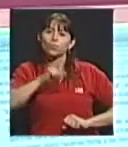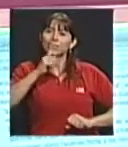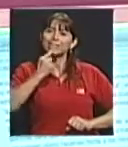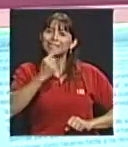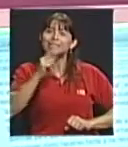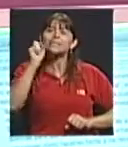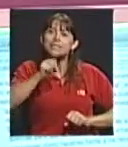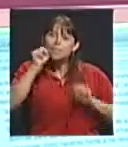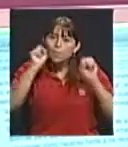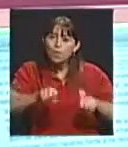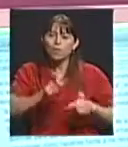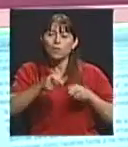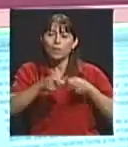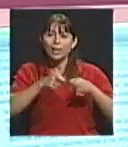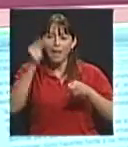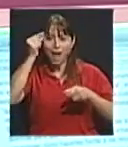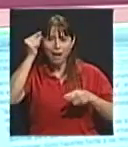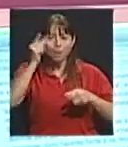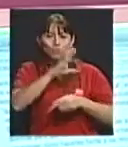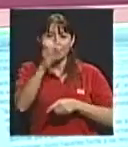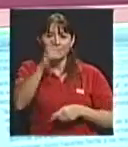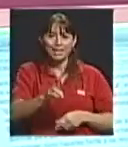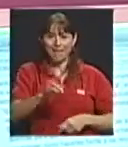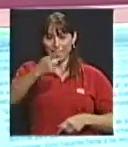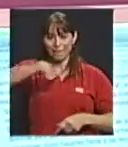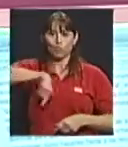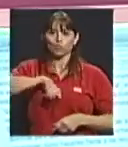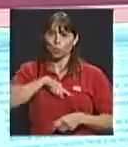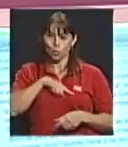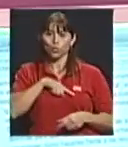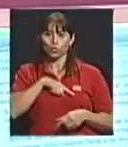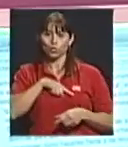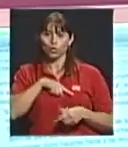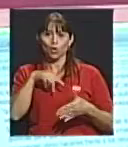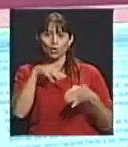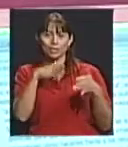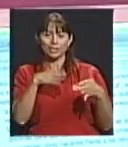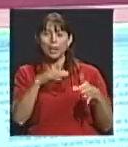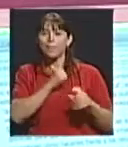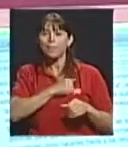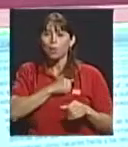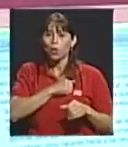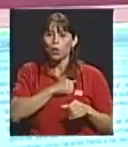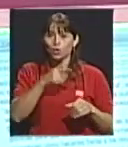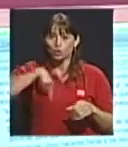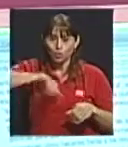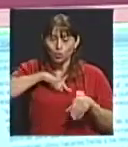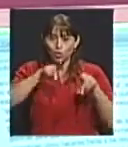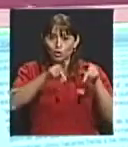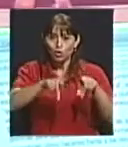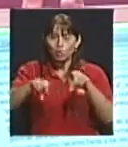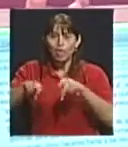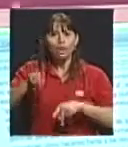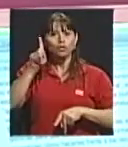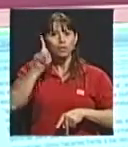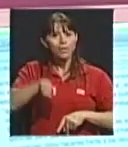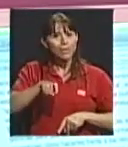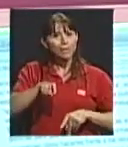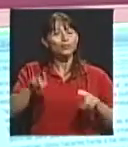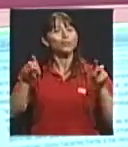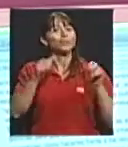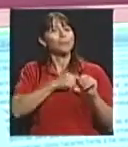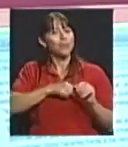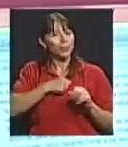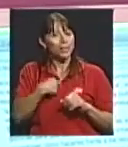a Costa Rica y nosotros los estudiantes Perdón los ciudadanos tenemos que pellizcar noos Perdón en el lenguaje